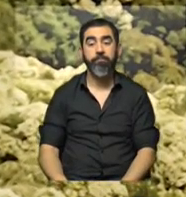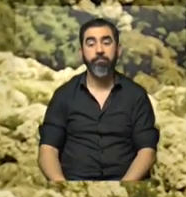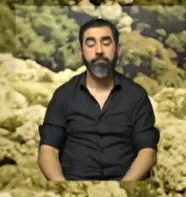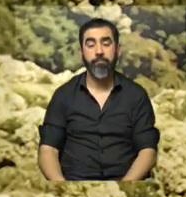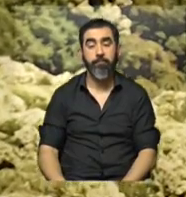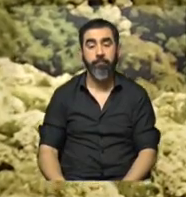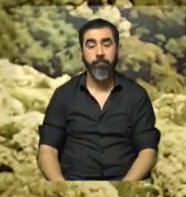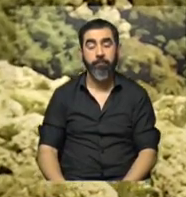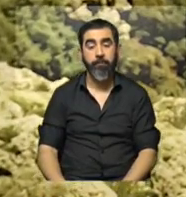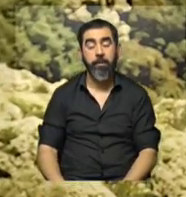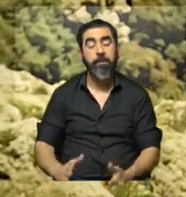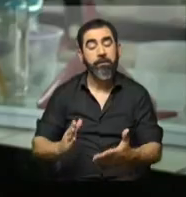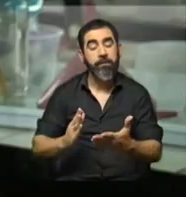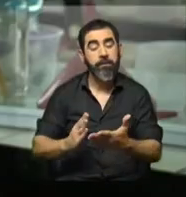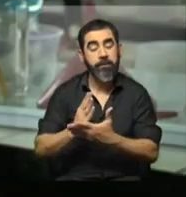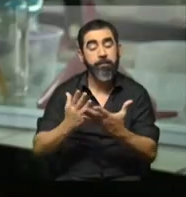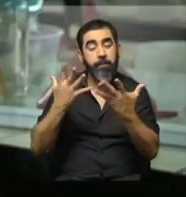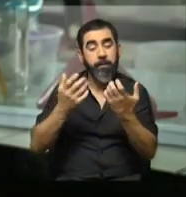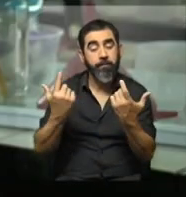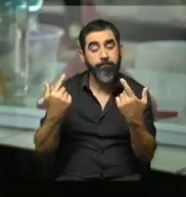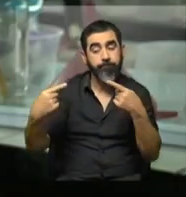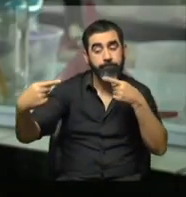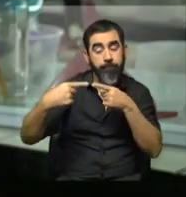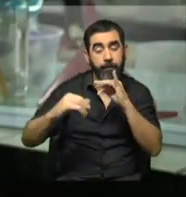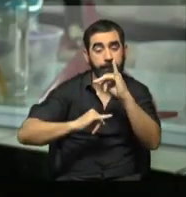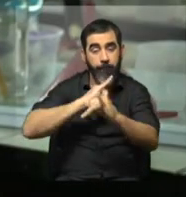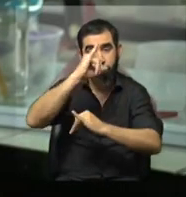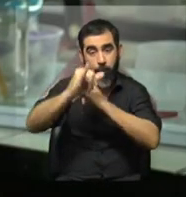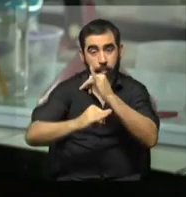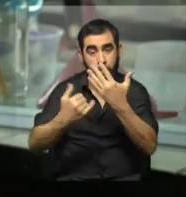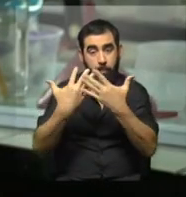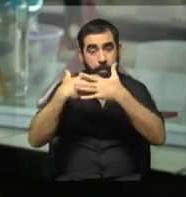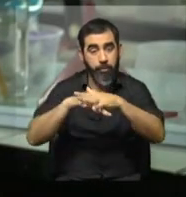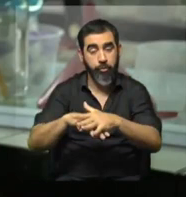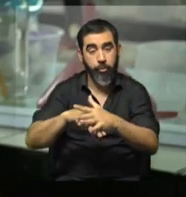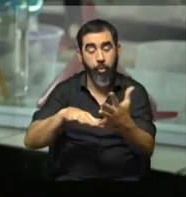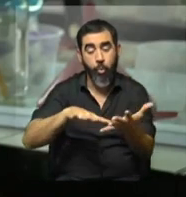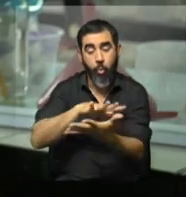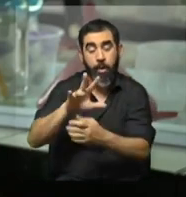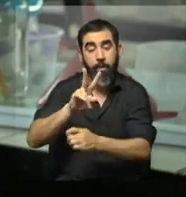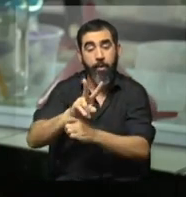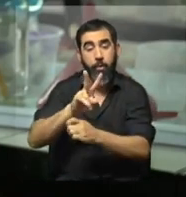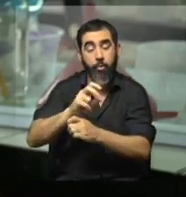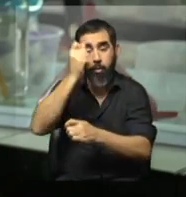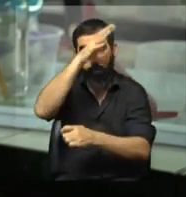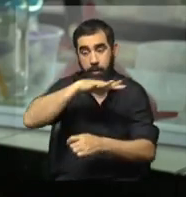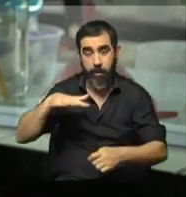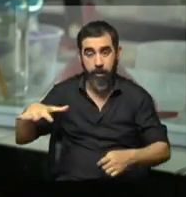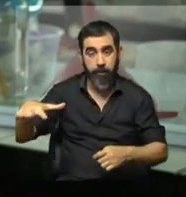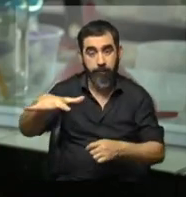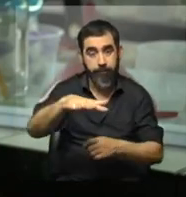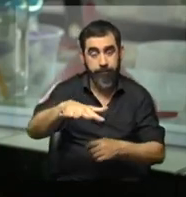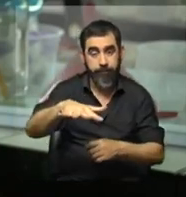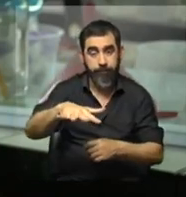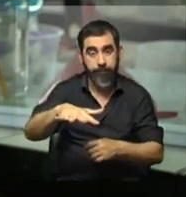Siempre tratamos de combinar esta información satelital con sitios de control a nivel de campo, que en este